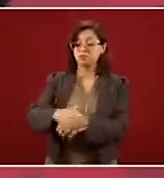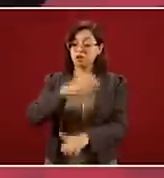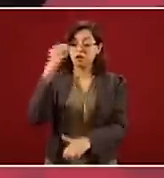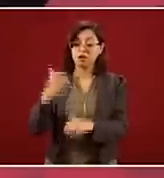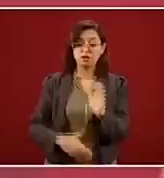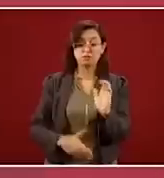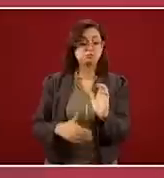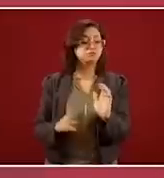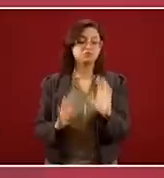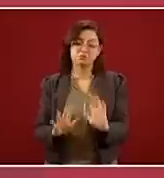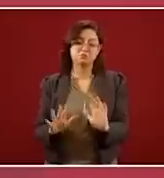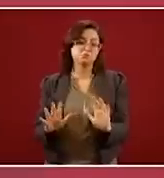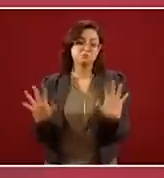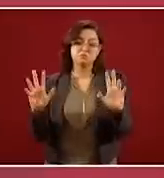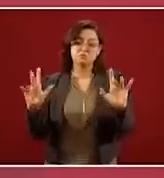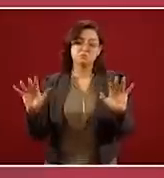quede igual,